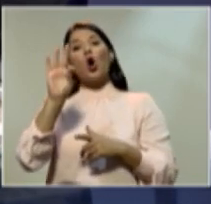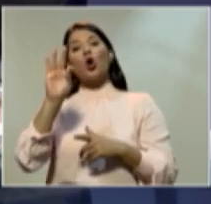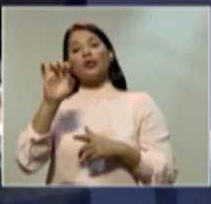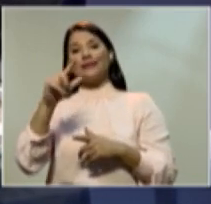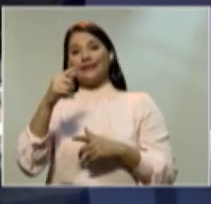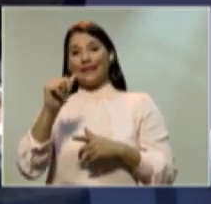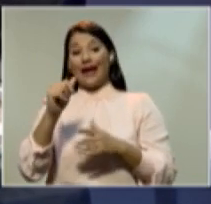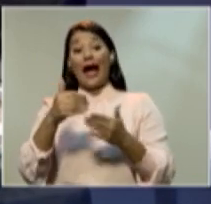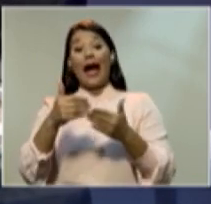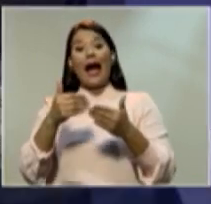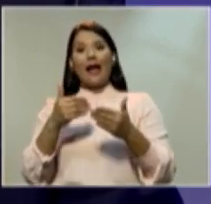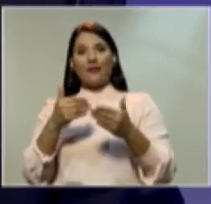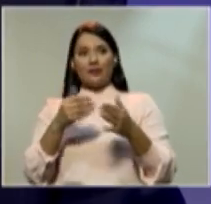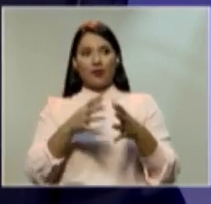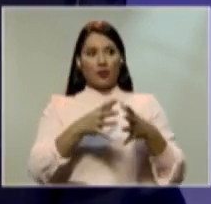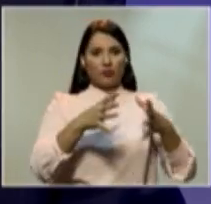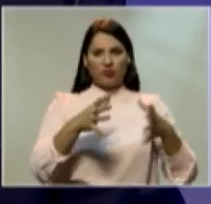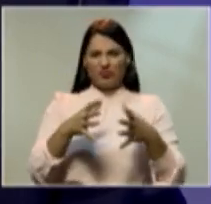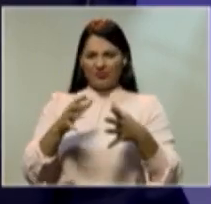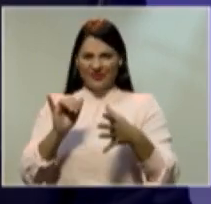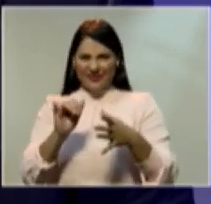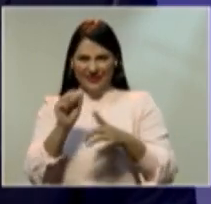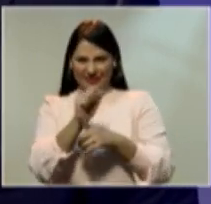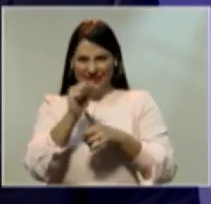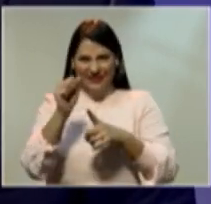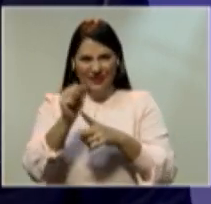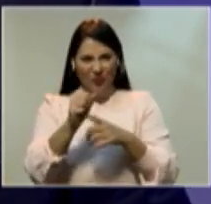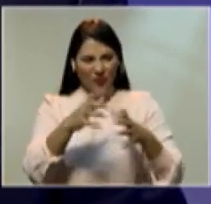que haber un paso previo, y ese paso previo era la